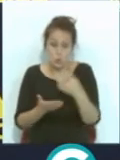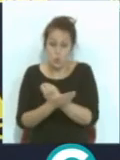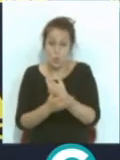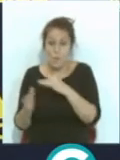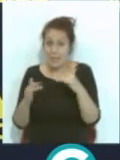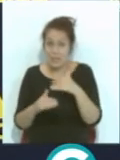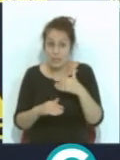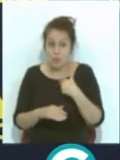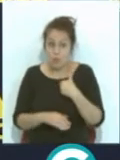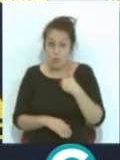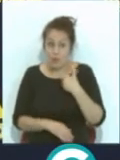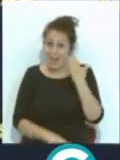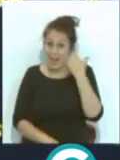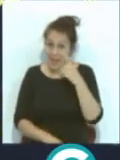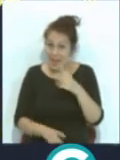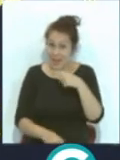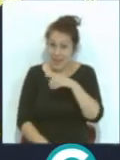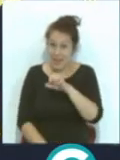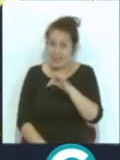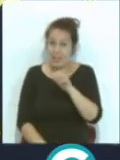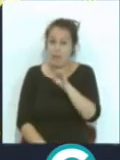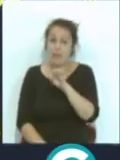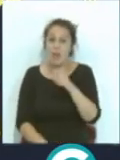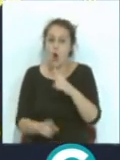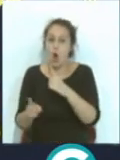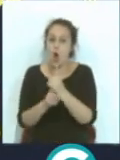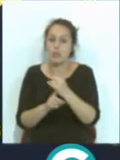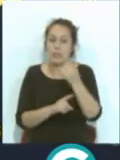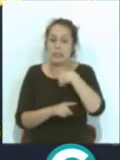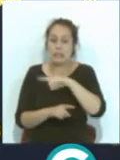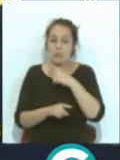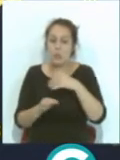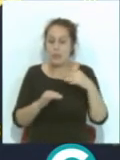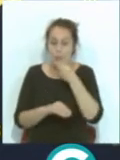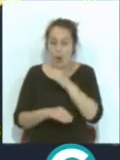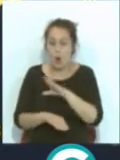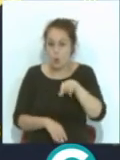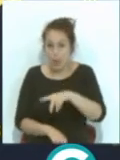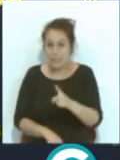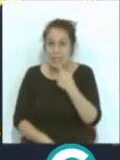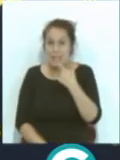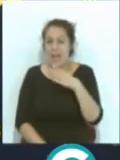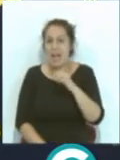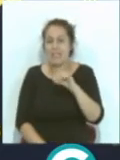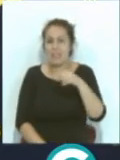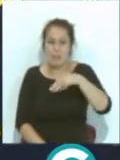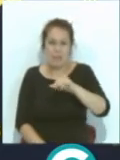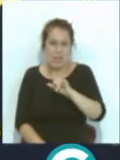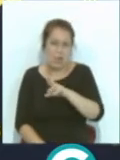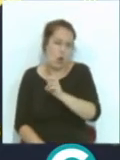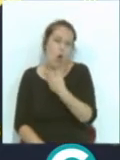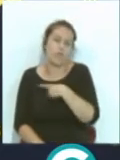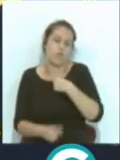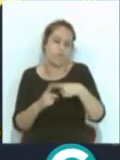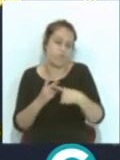visto el otro día contra el Getafe, que quizás no fue el mejor partido de ellos, pero hay que contar que no estaba Casemiro, que no estaba Nacho, que no estaba Benzema, que no